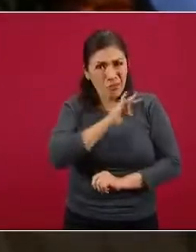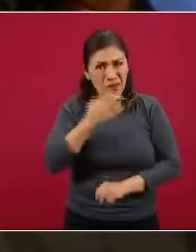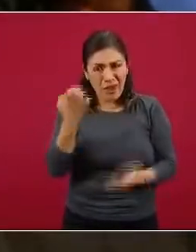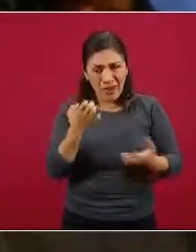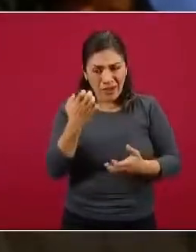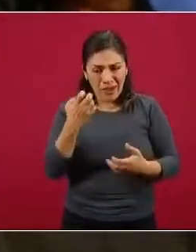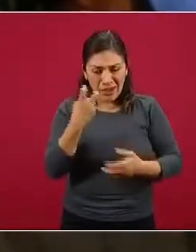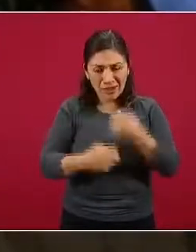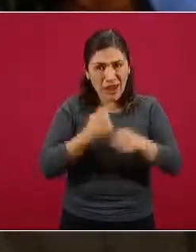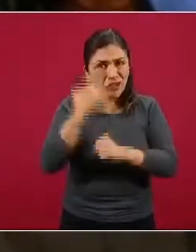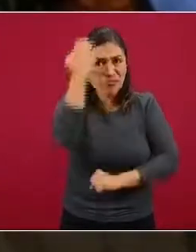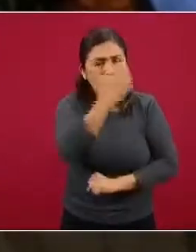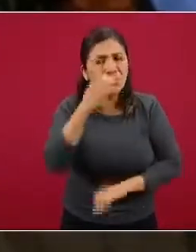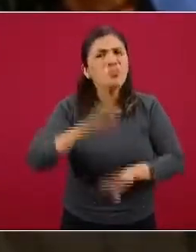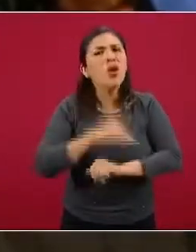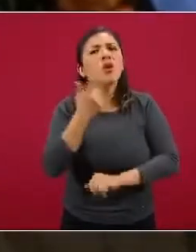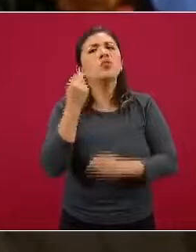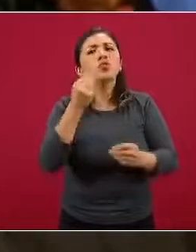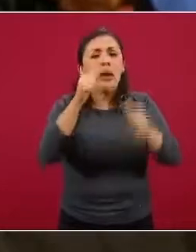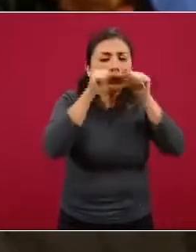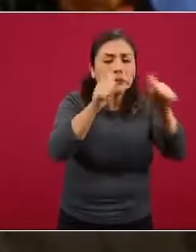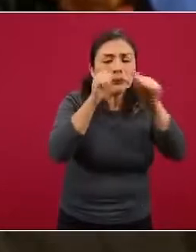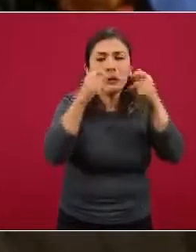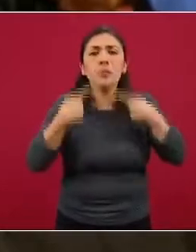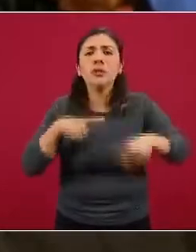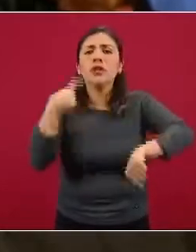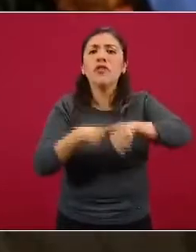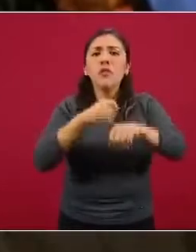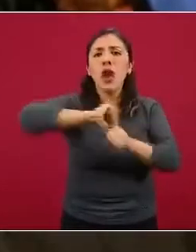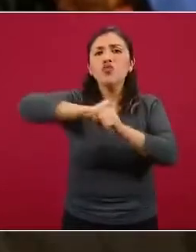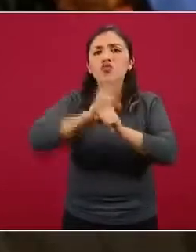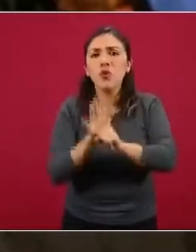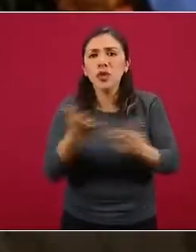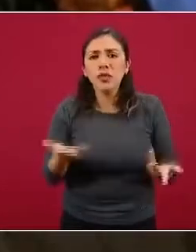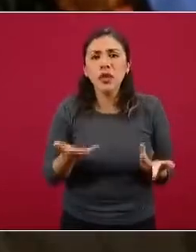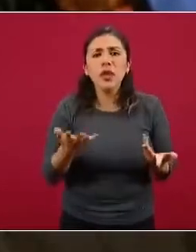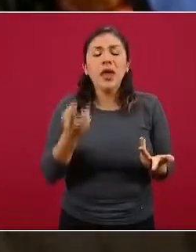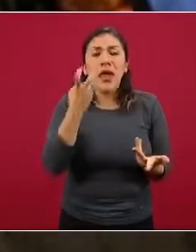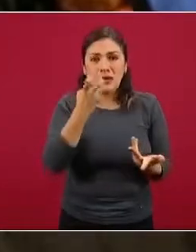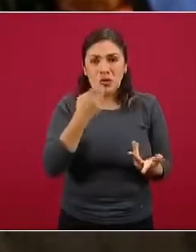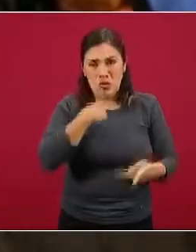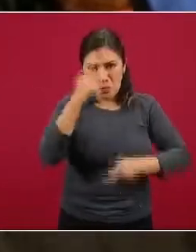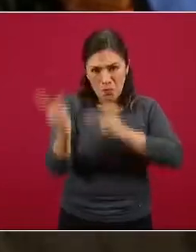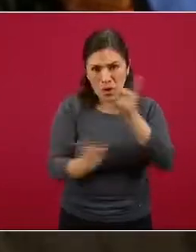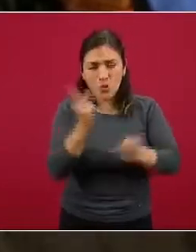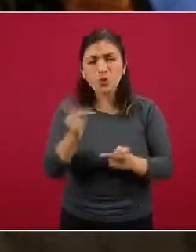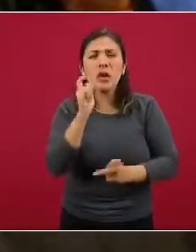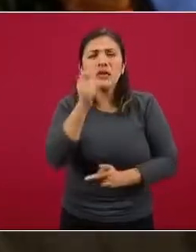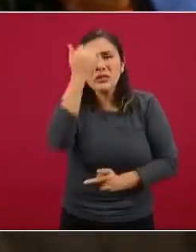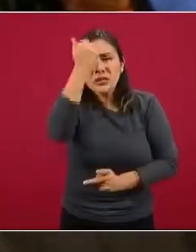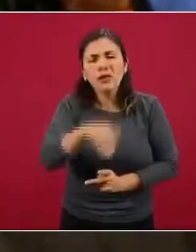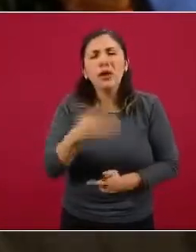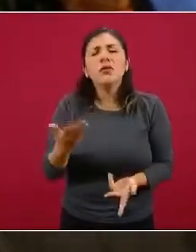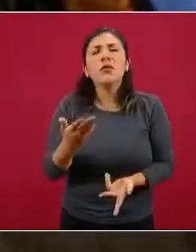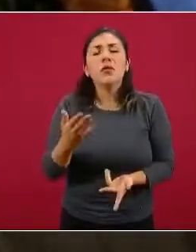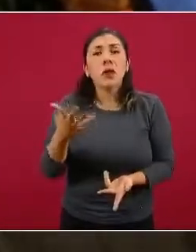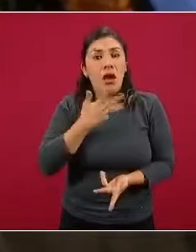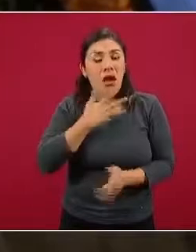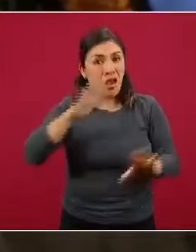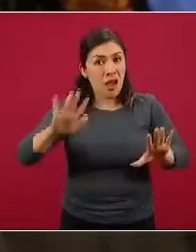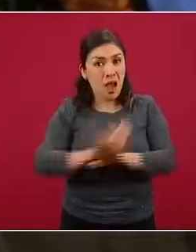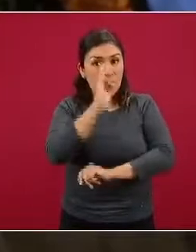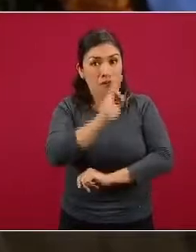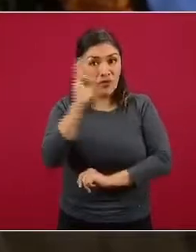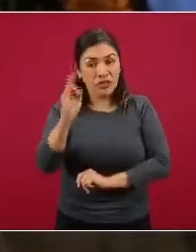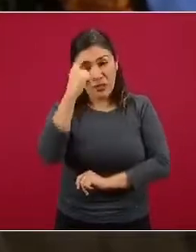año debido a que muchos han estado atendiendo pacientes COVID. Entonces, el cuestionamiento aquí es si habrá un cambio de fecha para